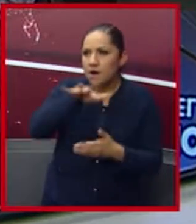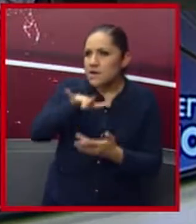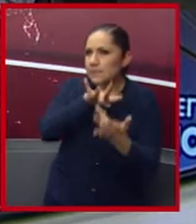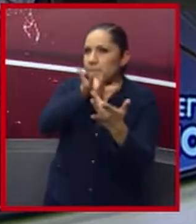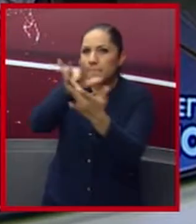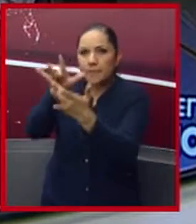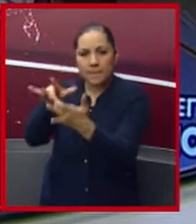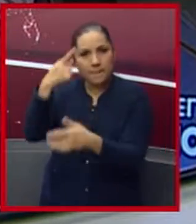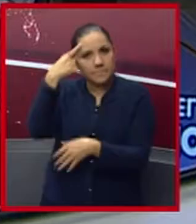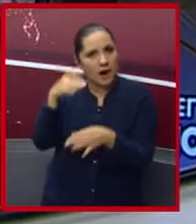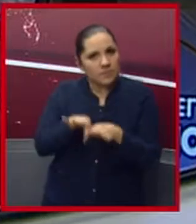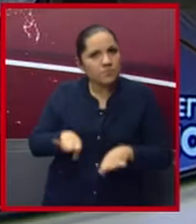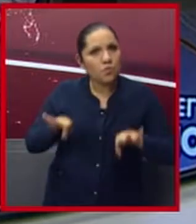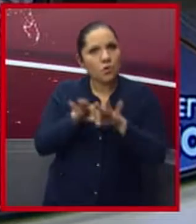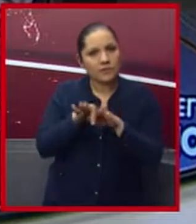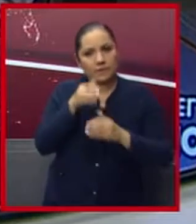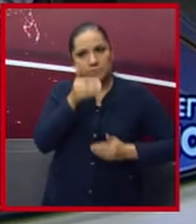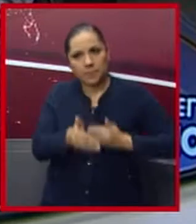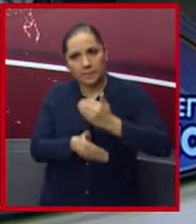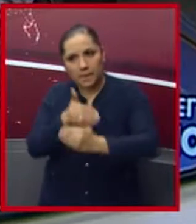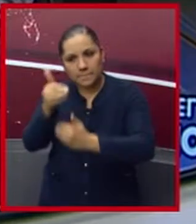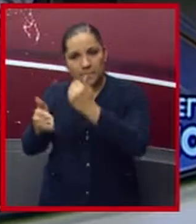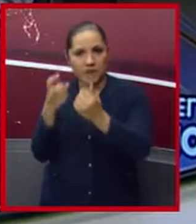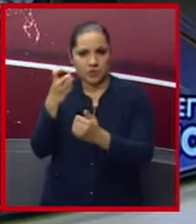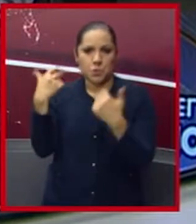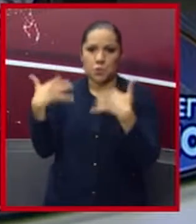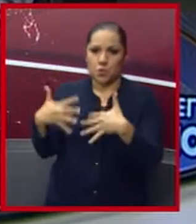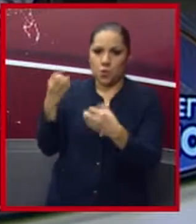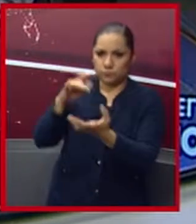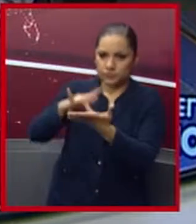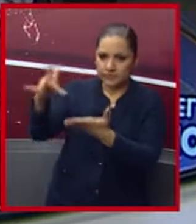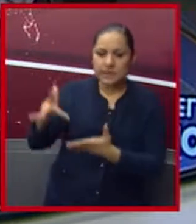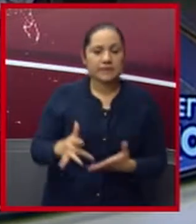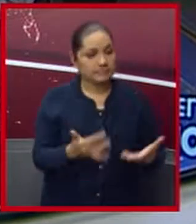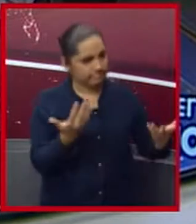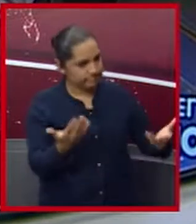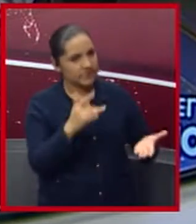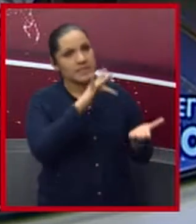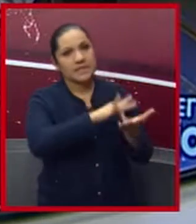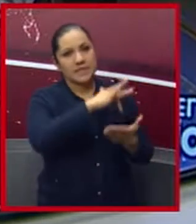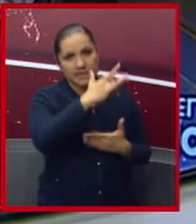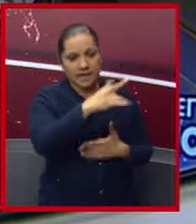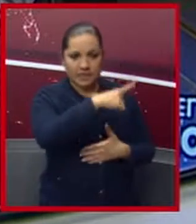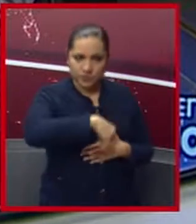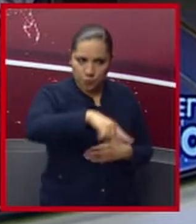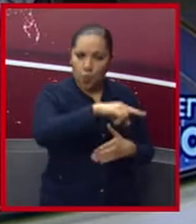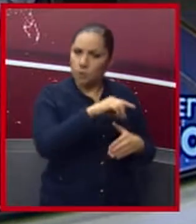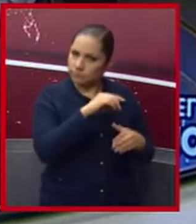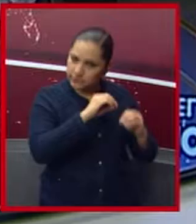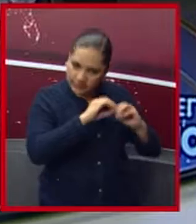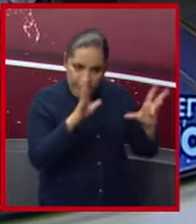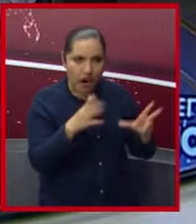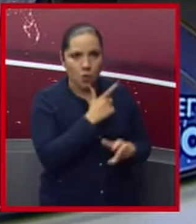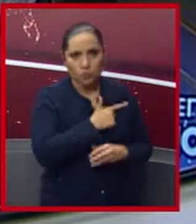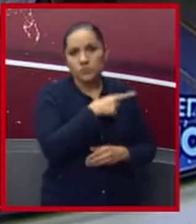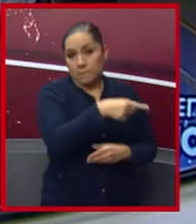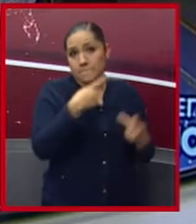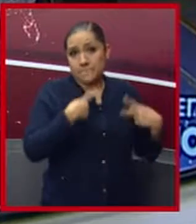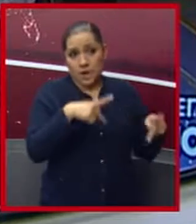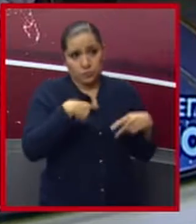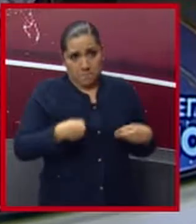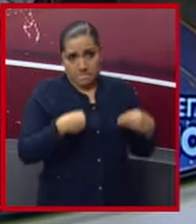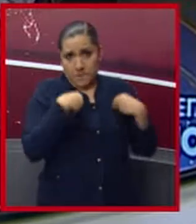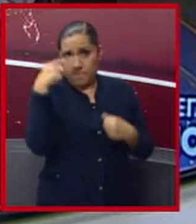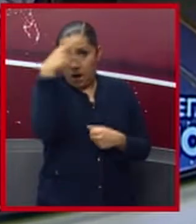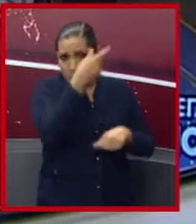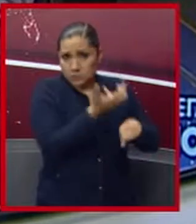este tiempo. Yo quisiera aprovechar estos últimos instantes para invitar a quienes nos ven en los Estados Unidos, que son mexicanos, que